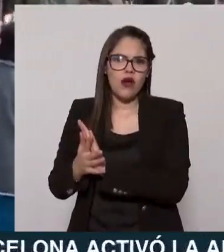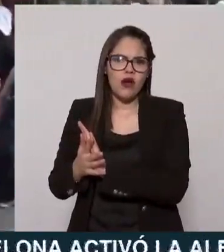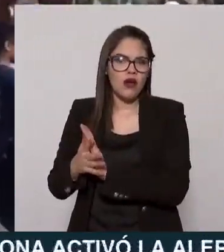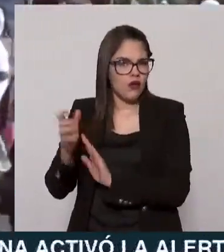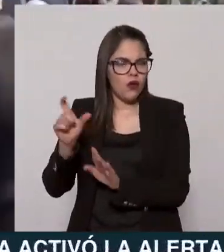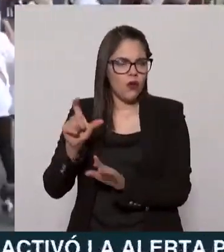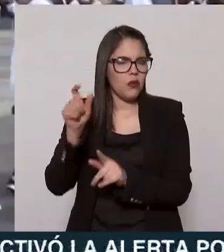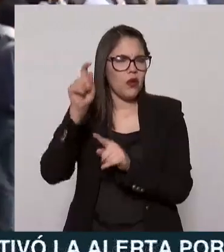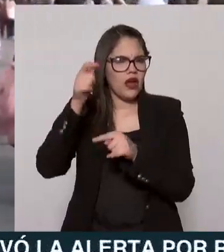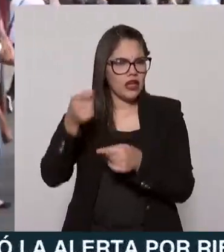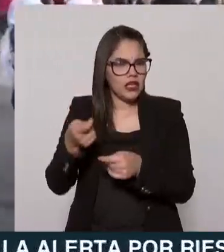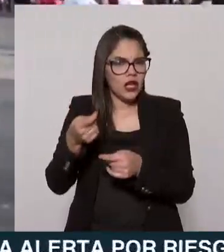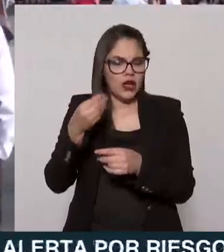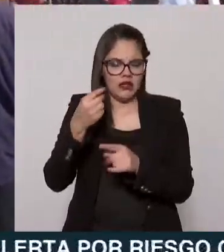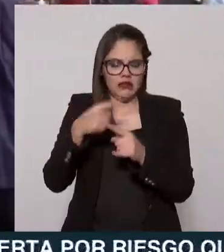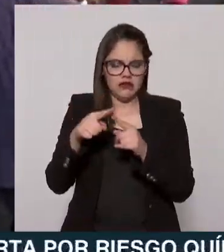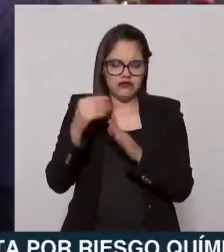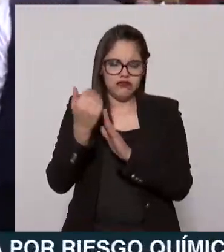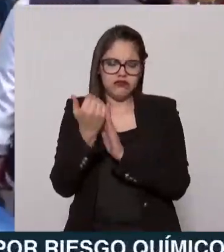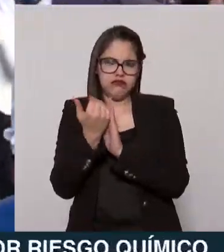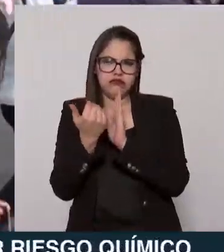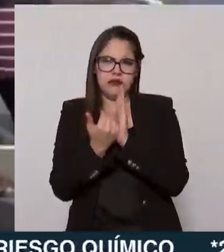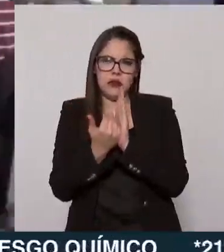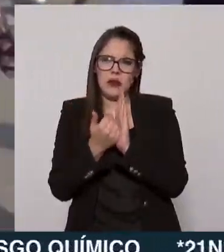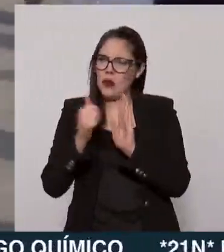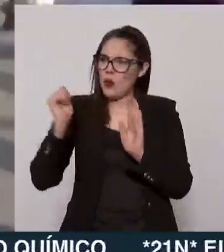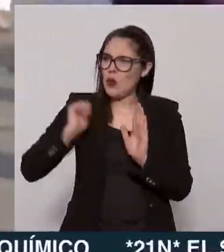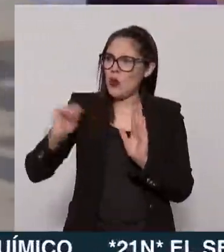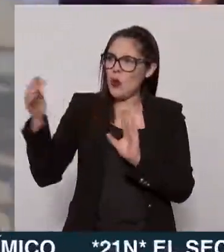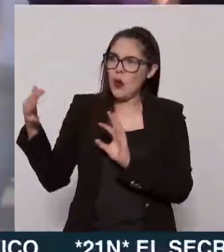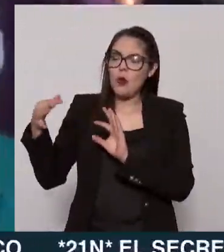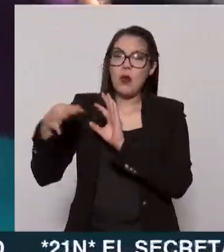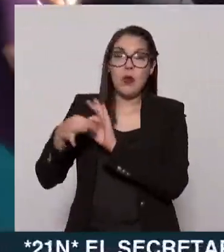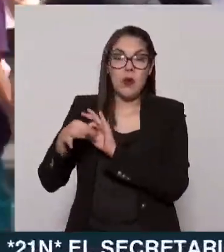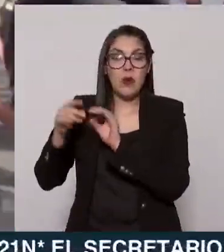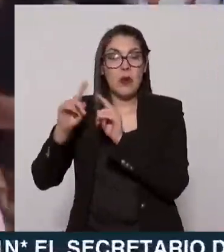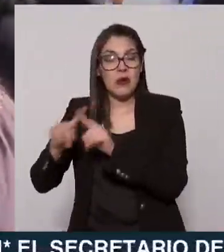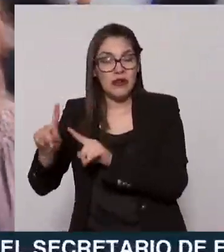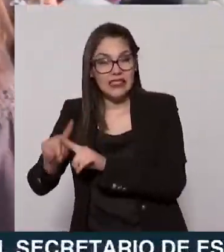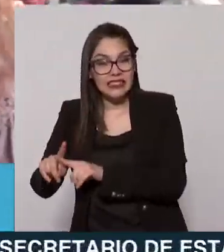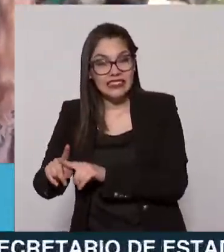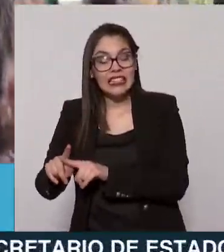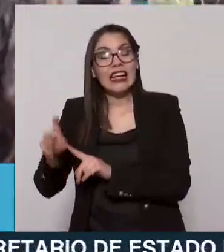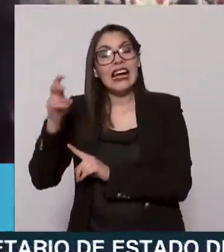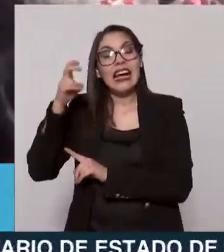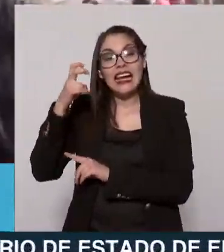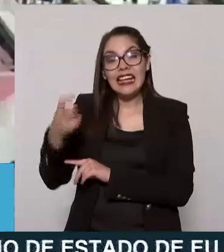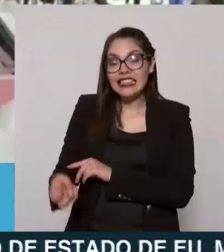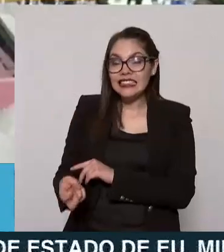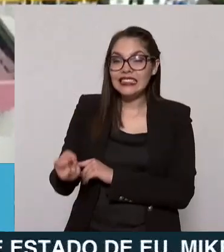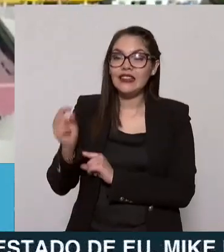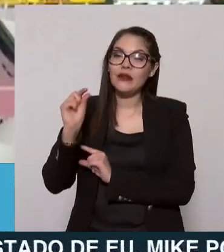Trento, con muchos elementos medievales, etcétera, ¿no? Entonces, esto le da